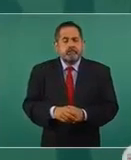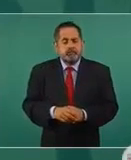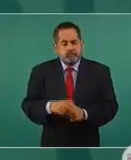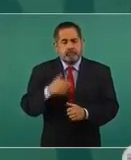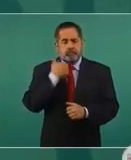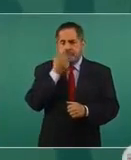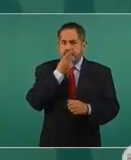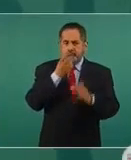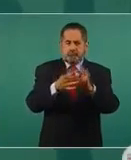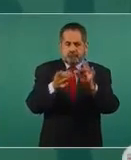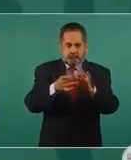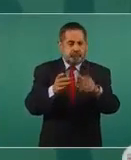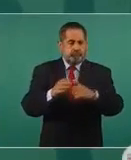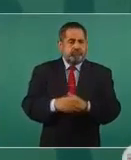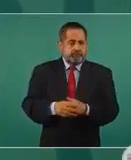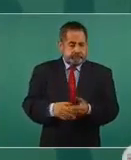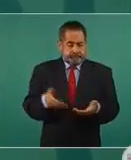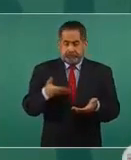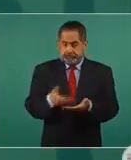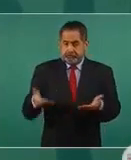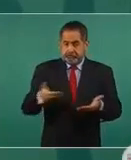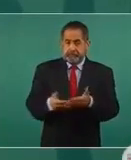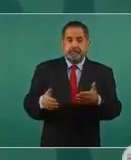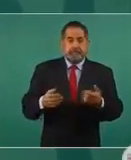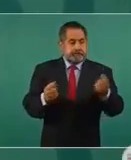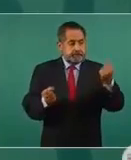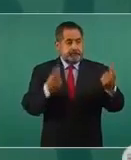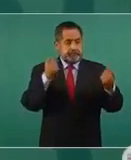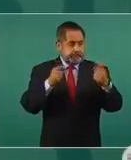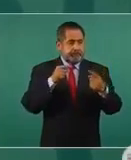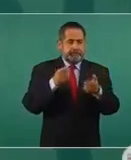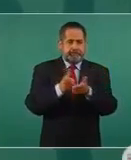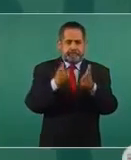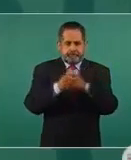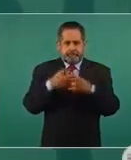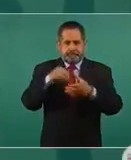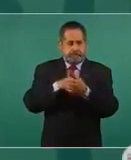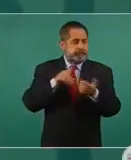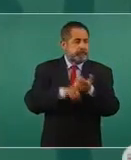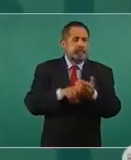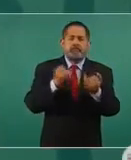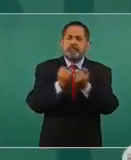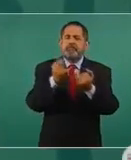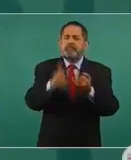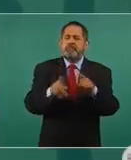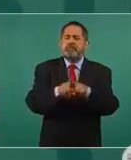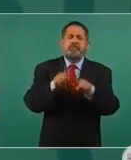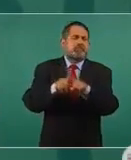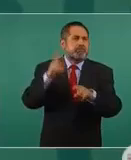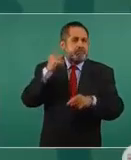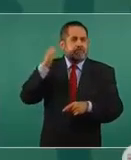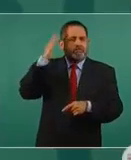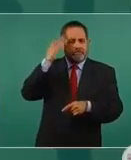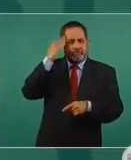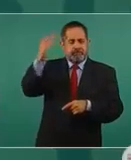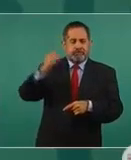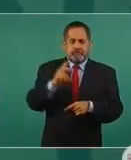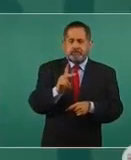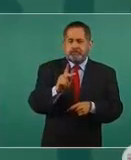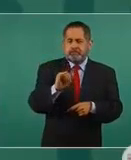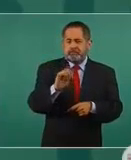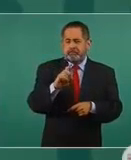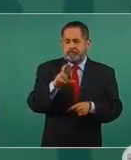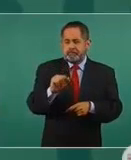Quiero sí citar que en la actualidad, en algunas guarniciones, como lo fue también en su momento la guarnición de Piedras